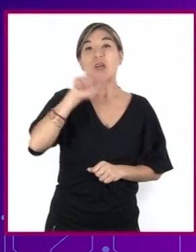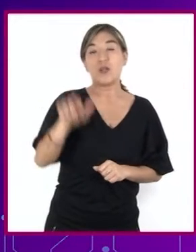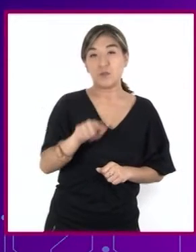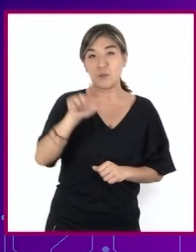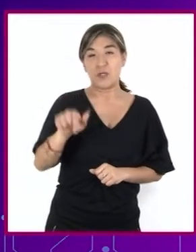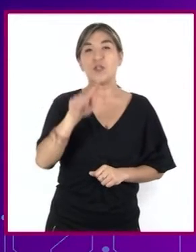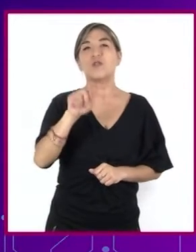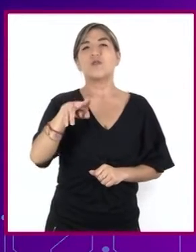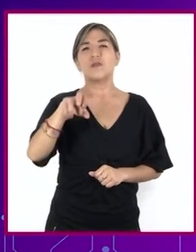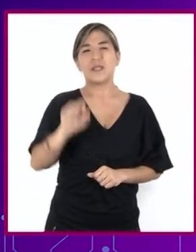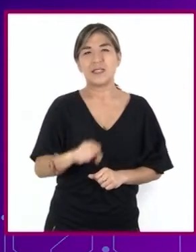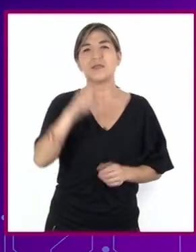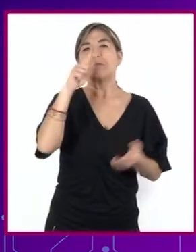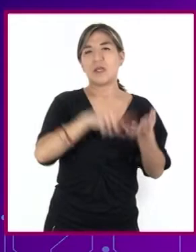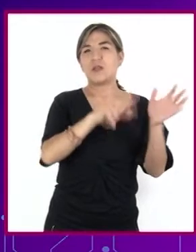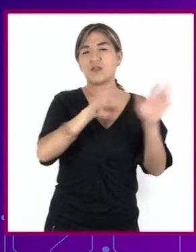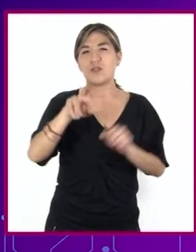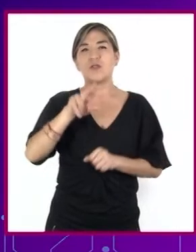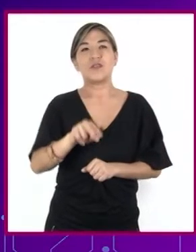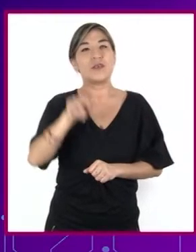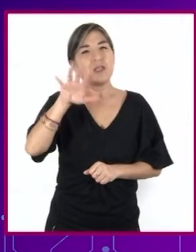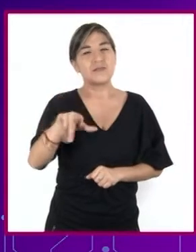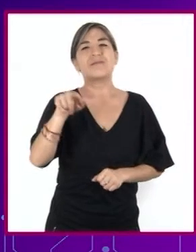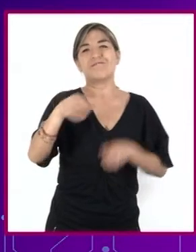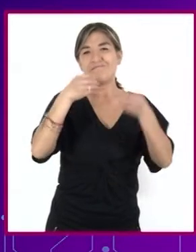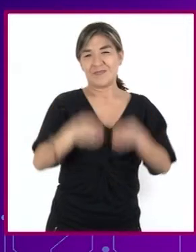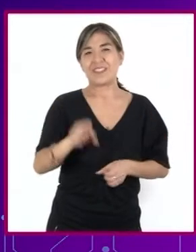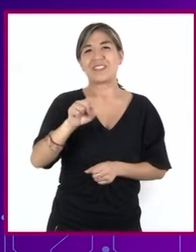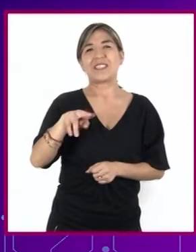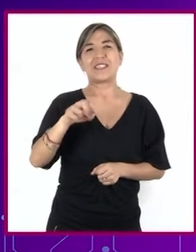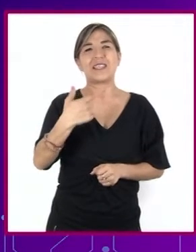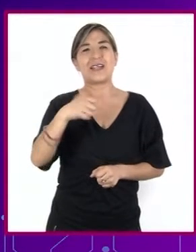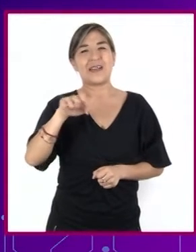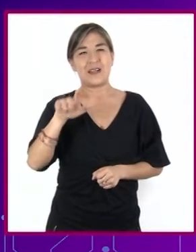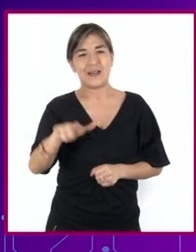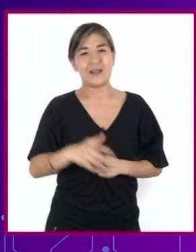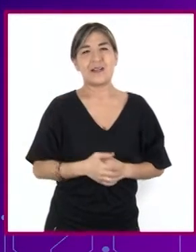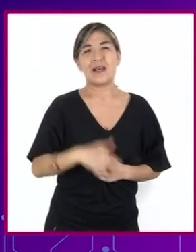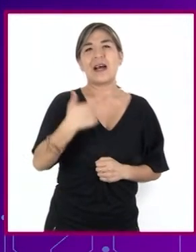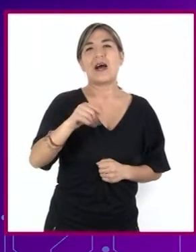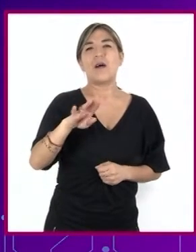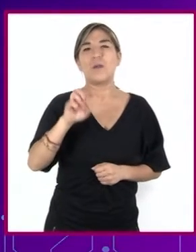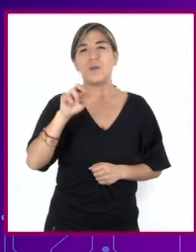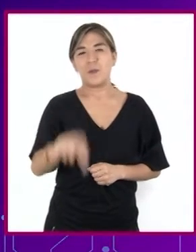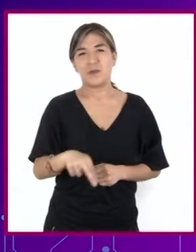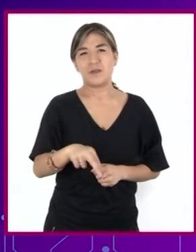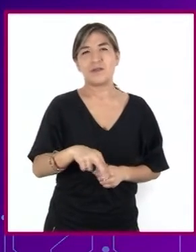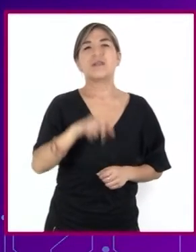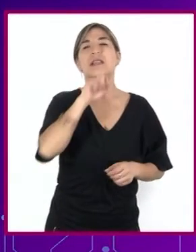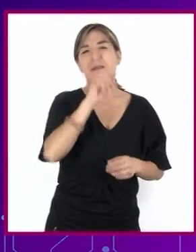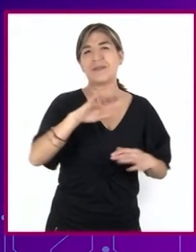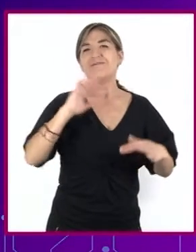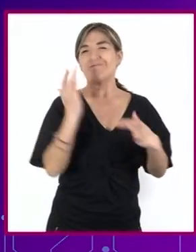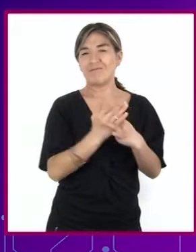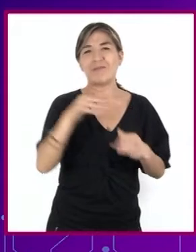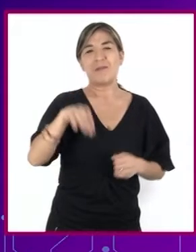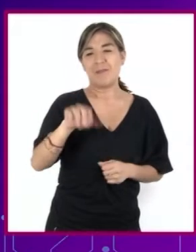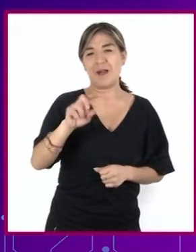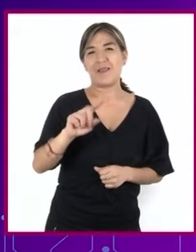para 1885 ya ocupaba Senegal, Liberia, Gabón y parte de Madagascar.